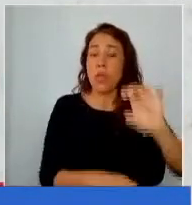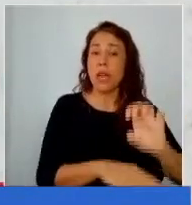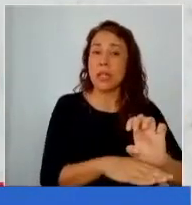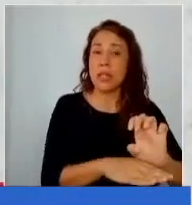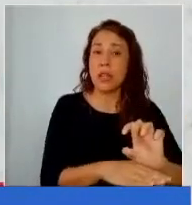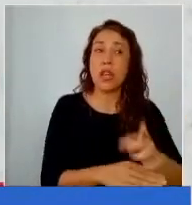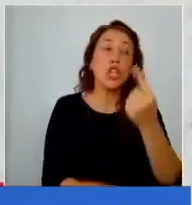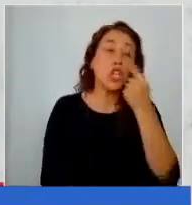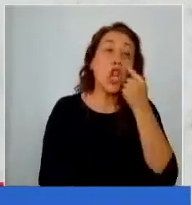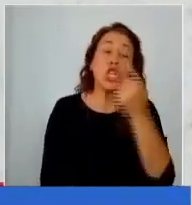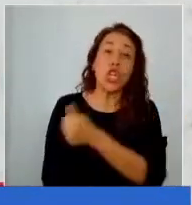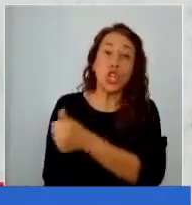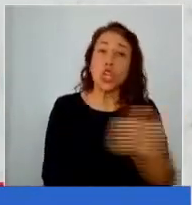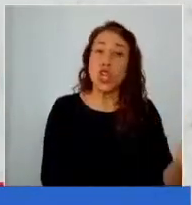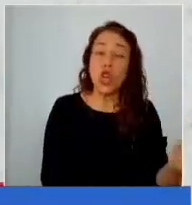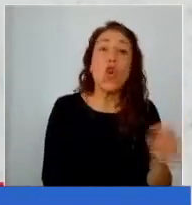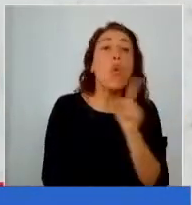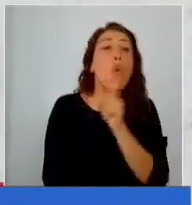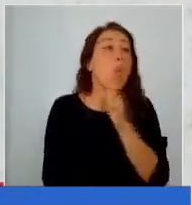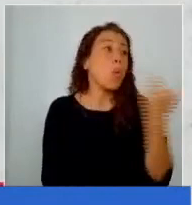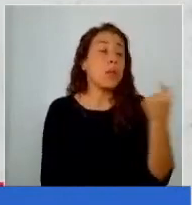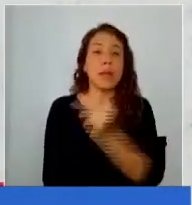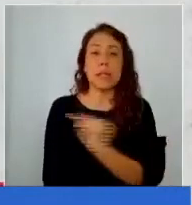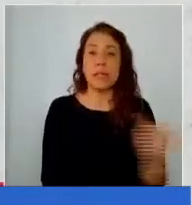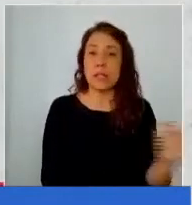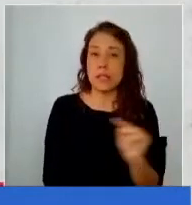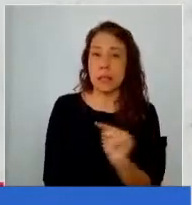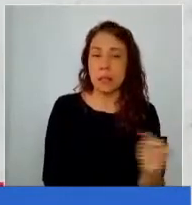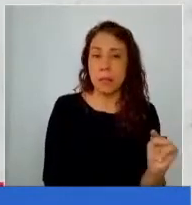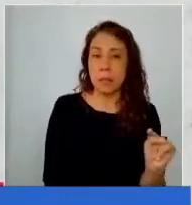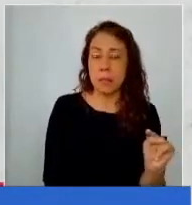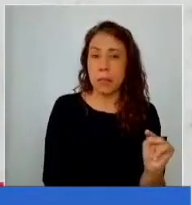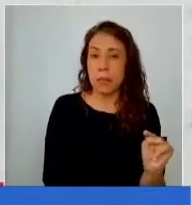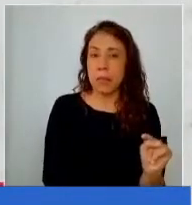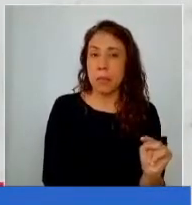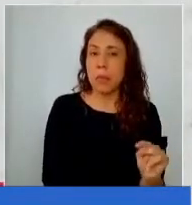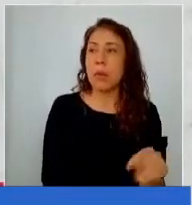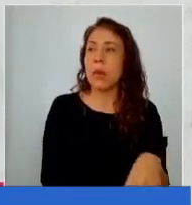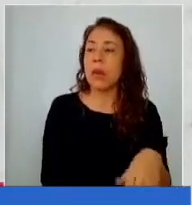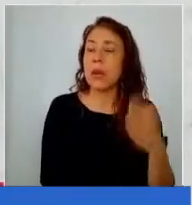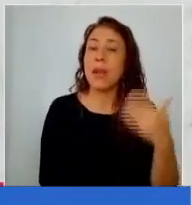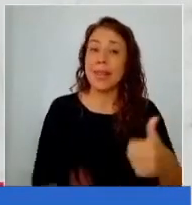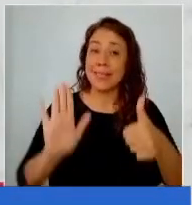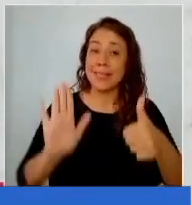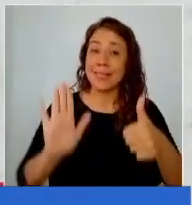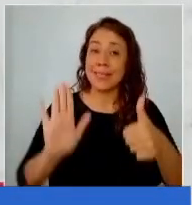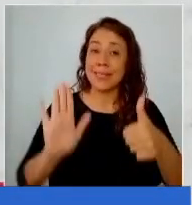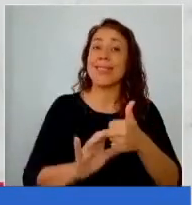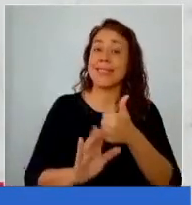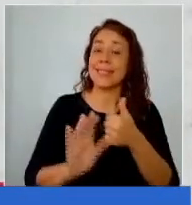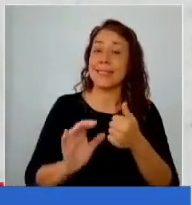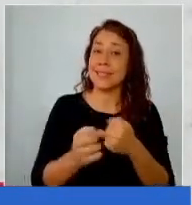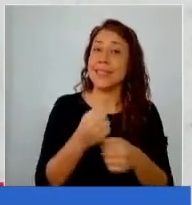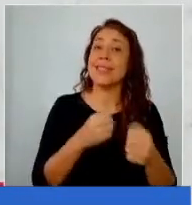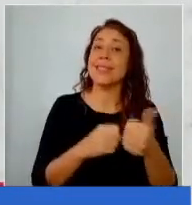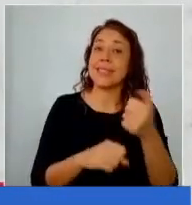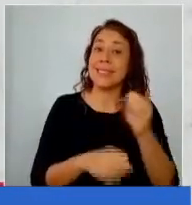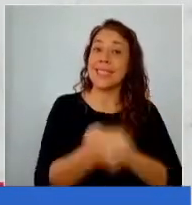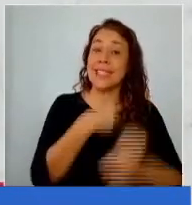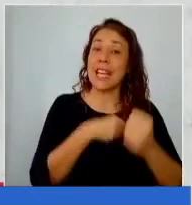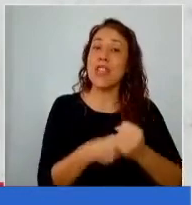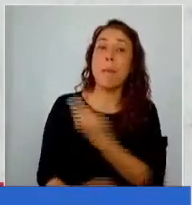en las últimas semanas me recuerdo que hace más de seis décadas el presidente Jorge alessandri Rodríguez